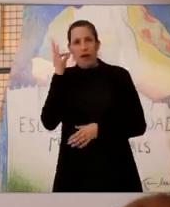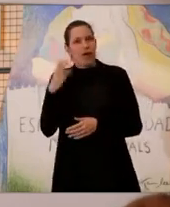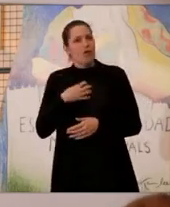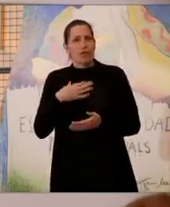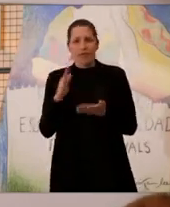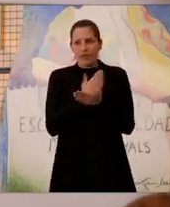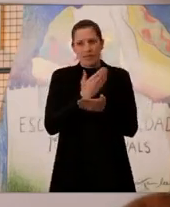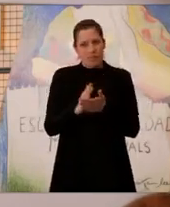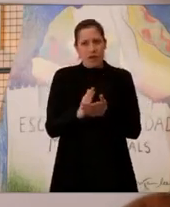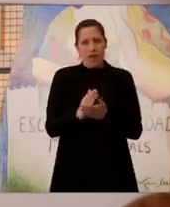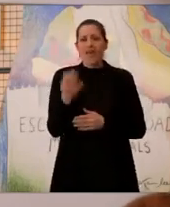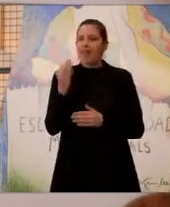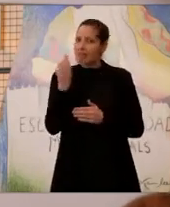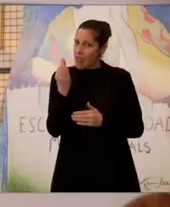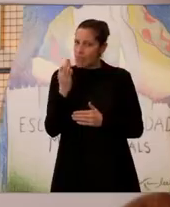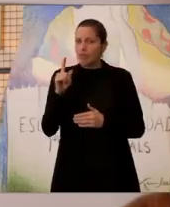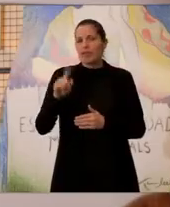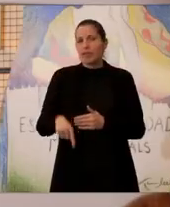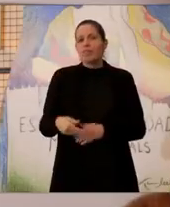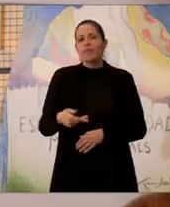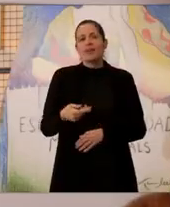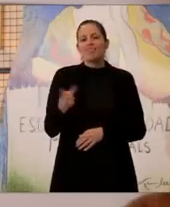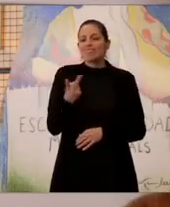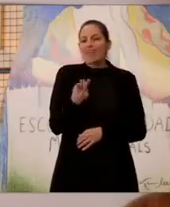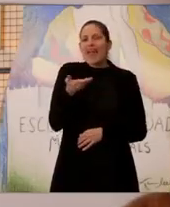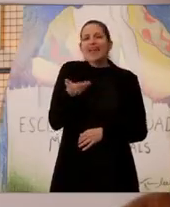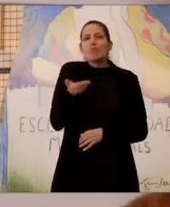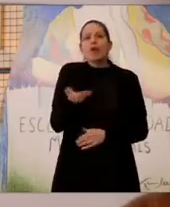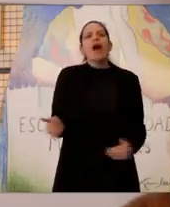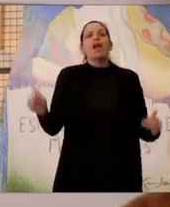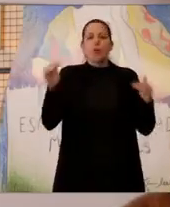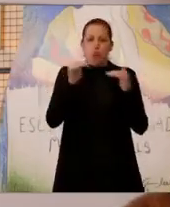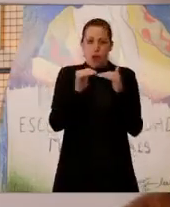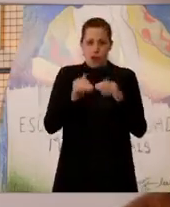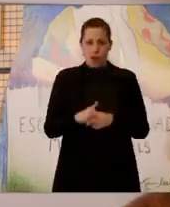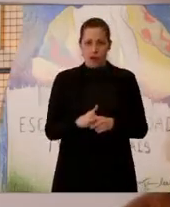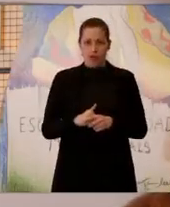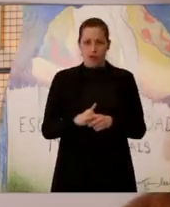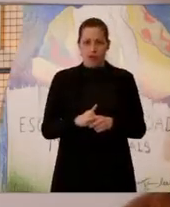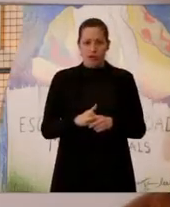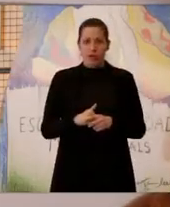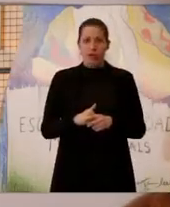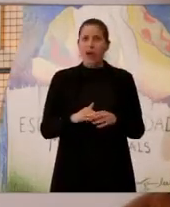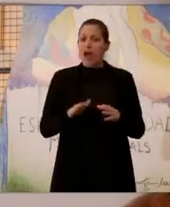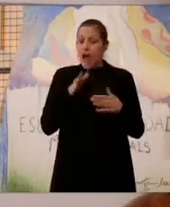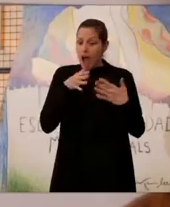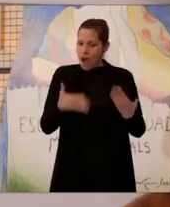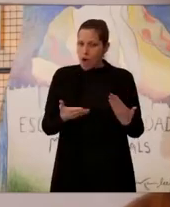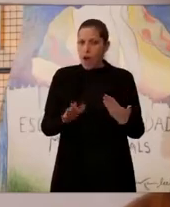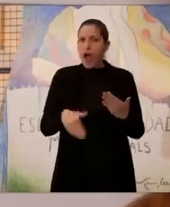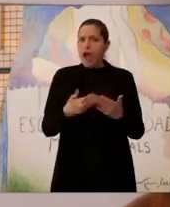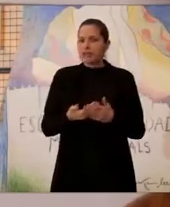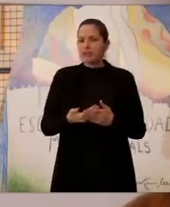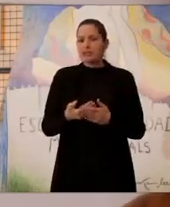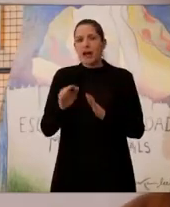Al mismo nivel por lo menos de importancia y en este momento Quizá tenemos que dar más importancia al mundo reproductivo